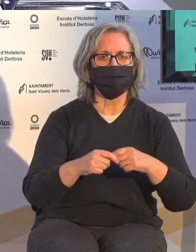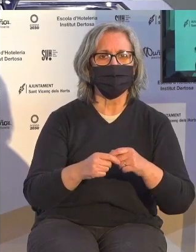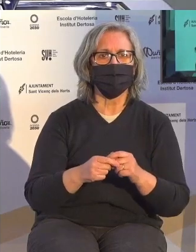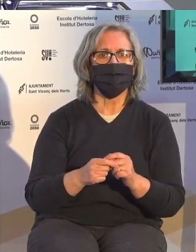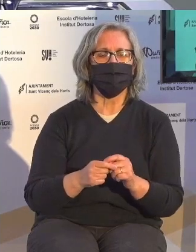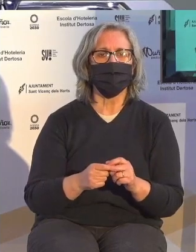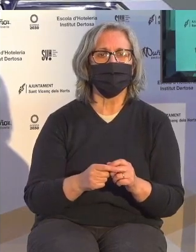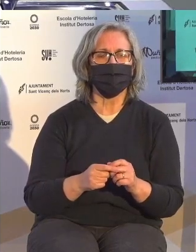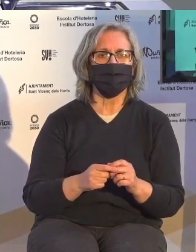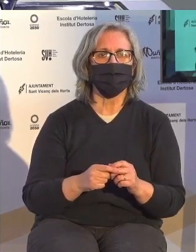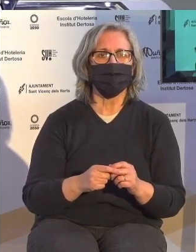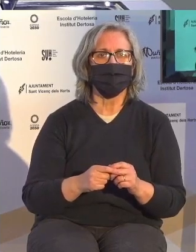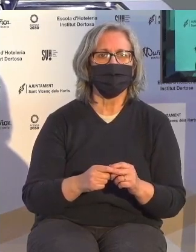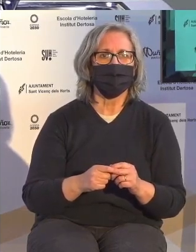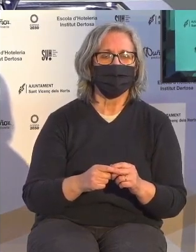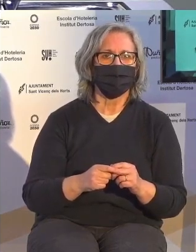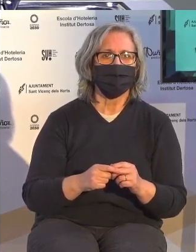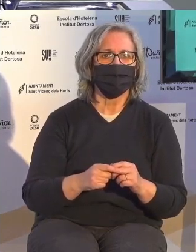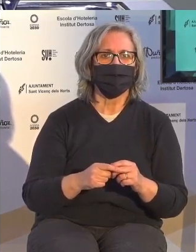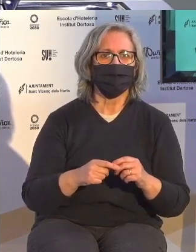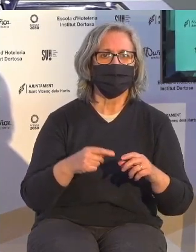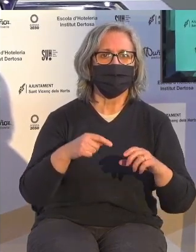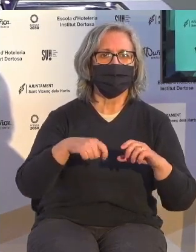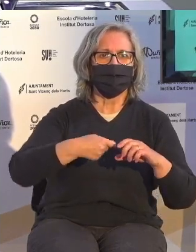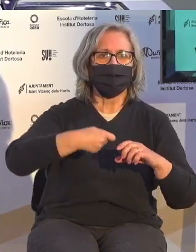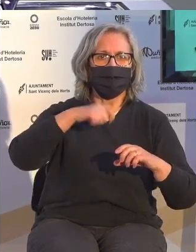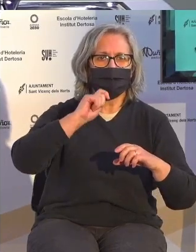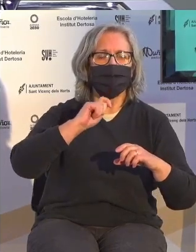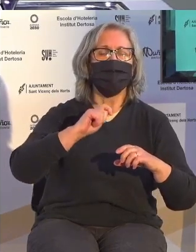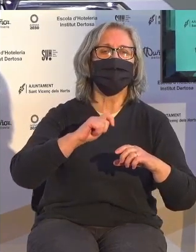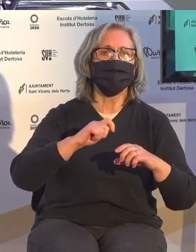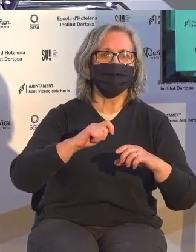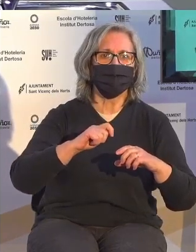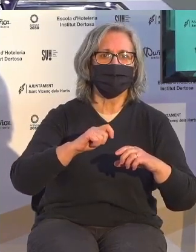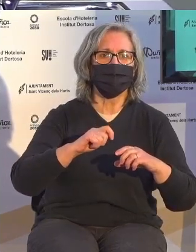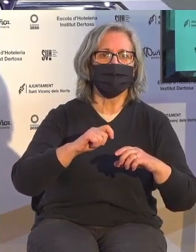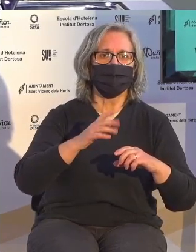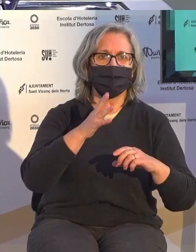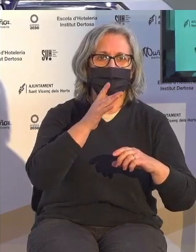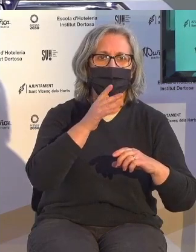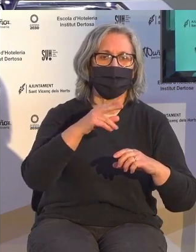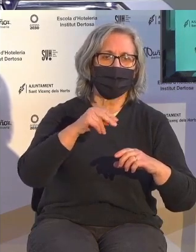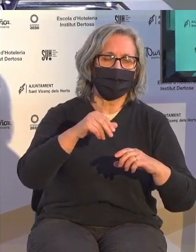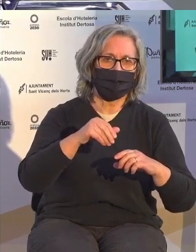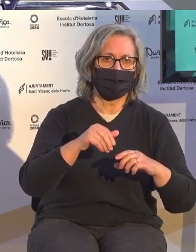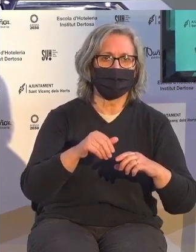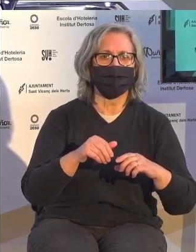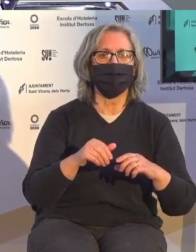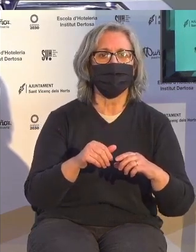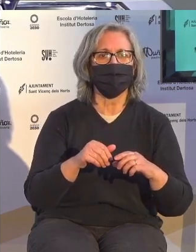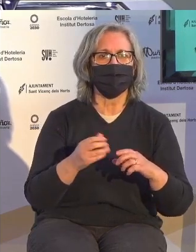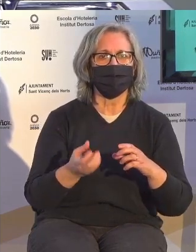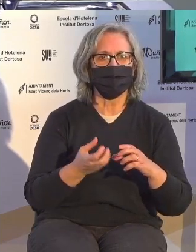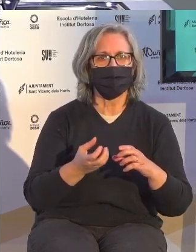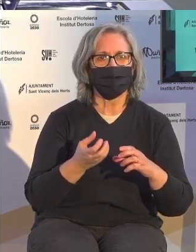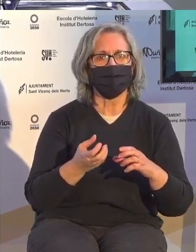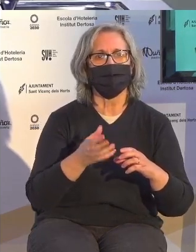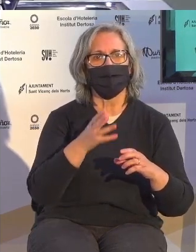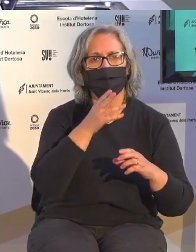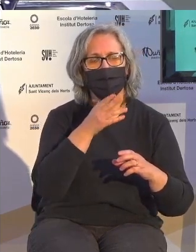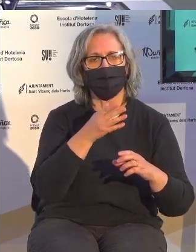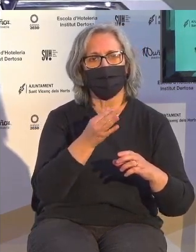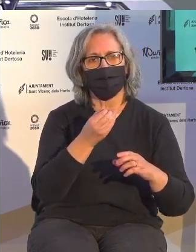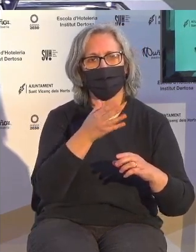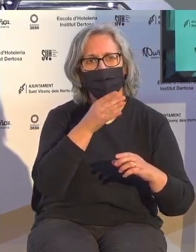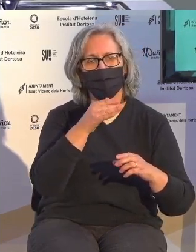en español se llama jarabe o jarabe a mi bar si no tú para mí